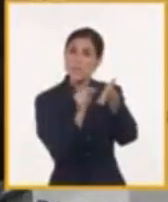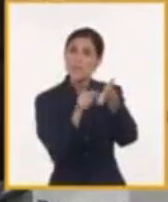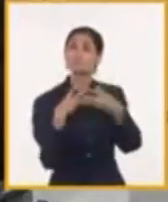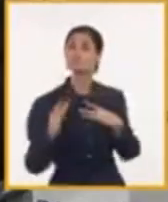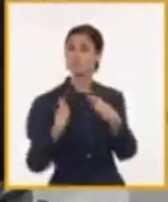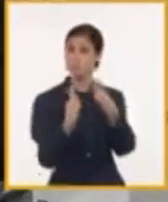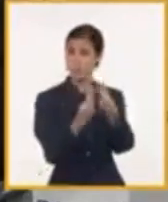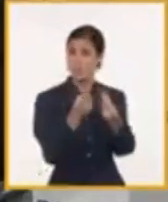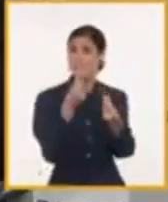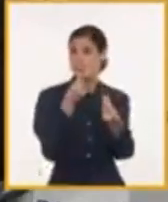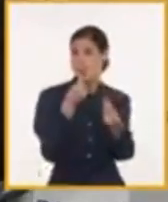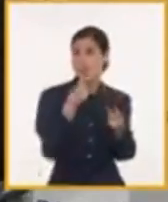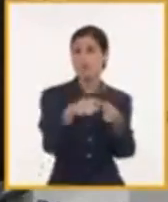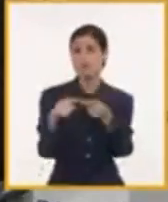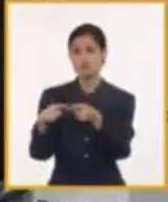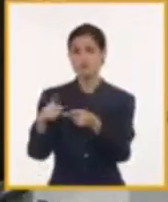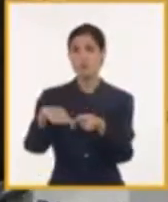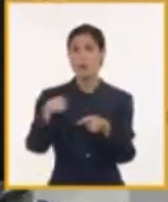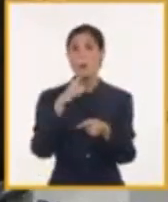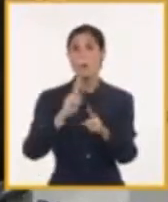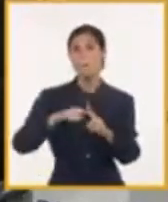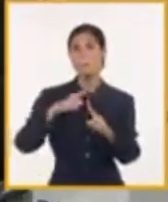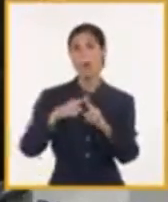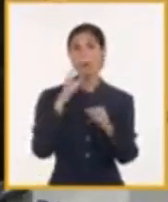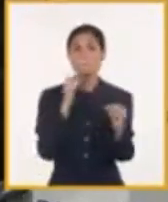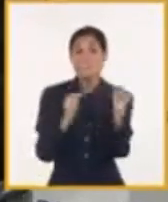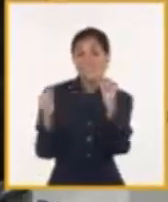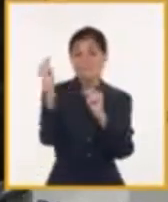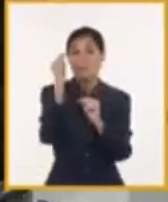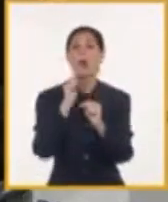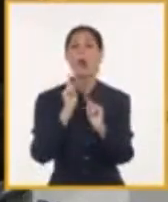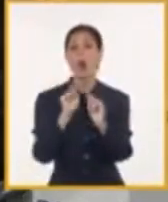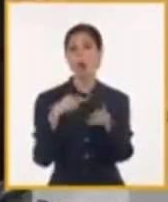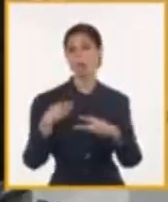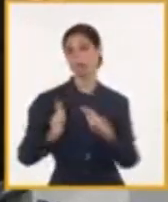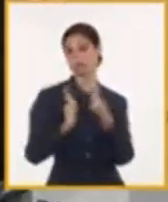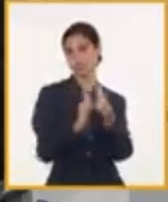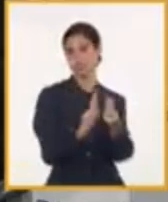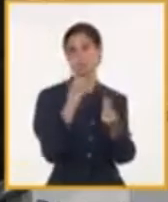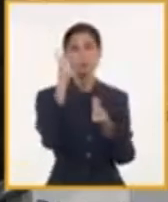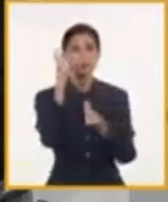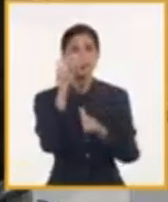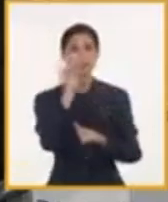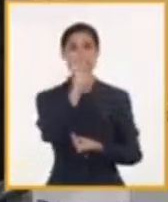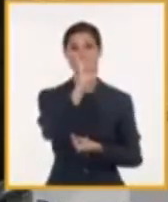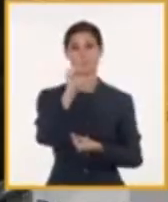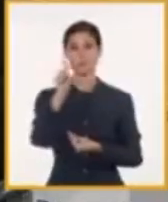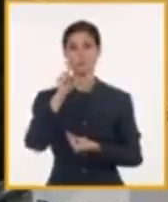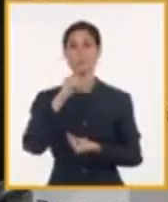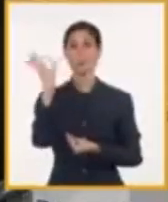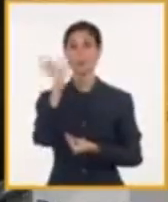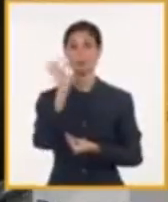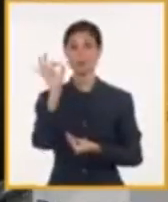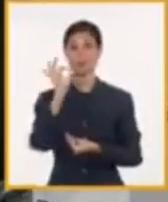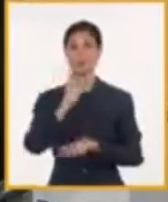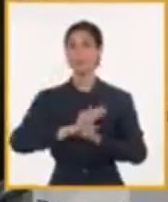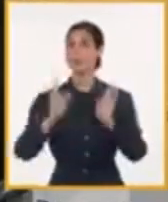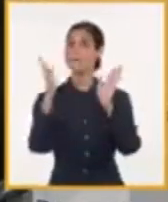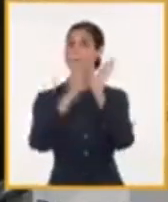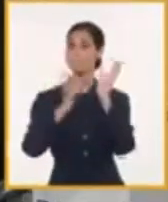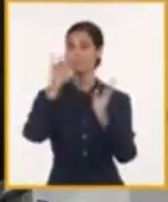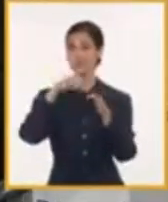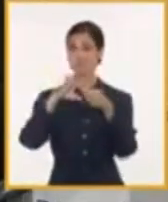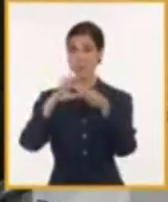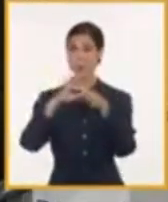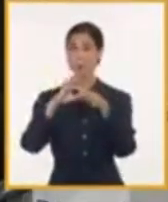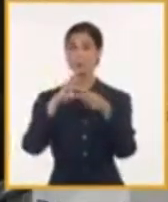para organismos priorizados o para otro destino. Quiere decir el 71%. Hasta agosto, el real de lo producido,